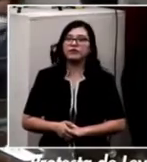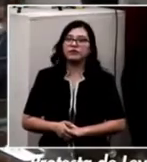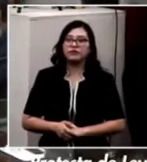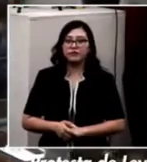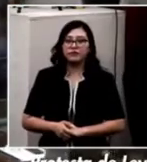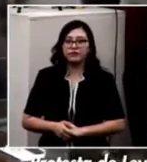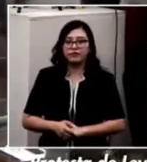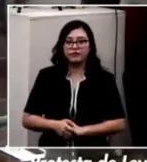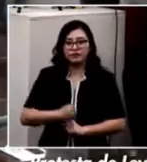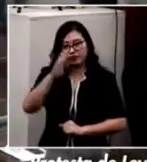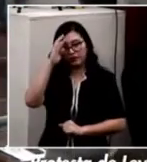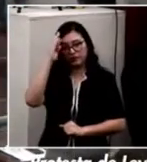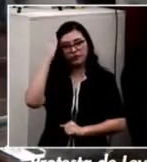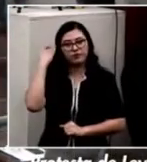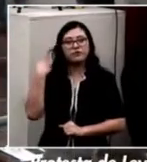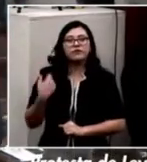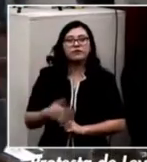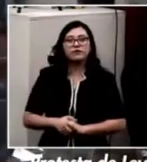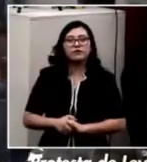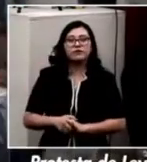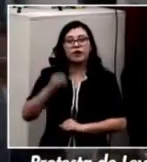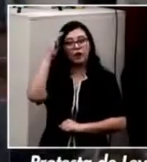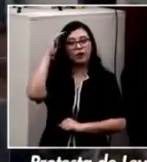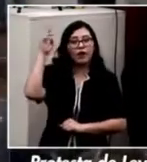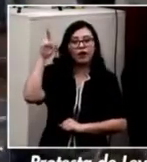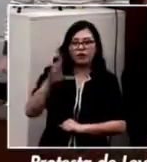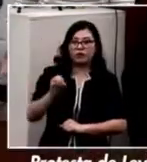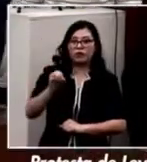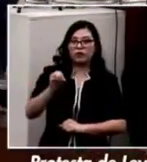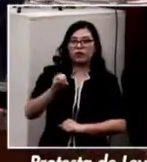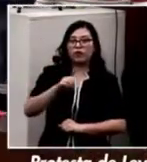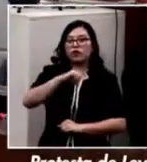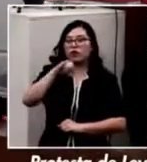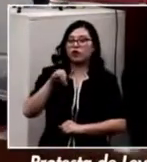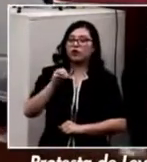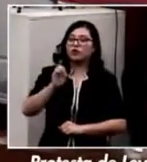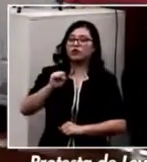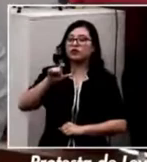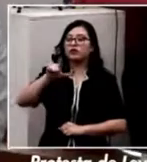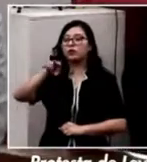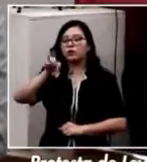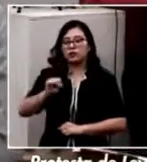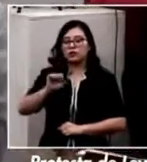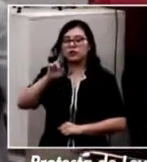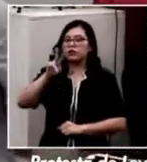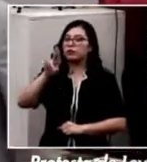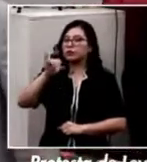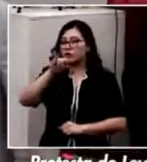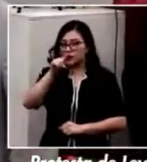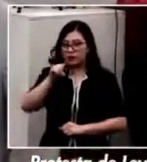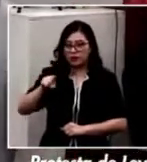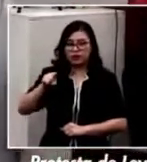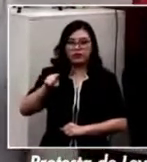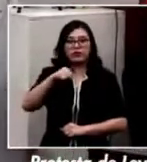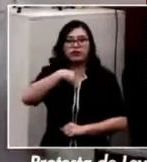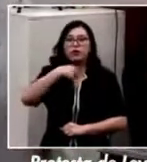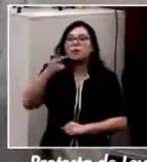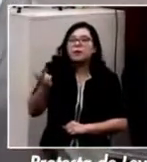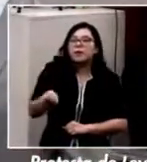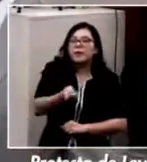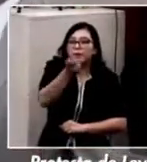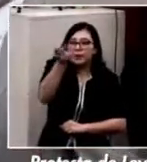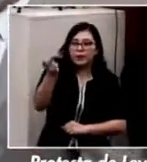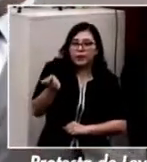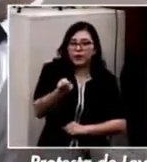a incluso como un cártel en ocasiones. Sin embargo, debemos de generar cambios efectivos a la